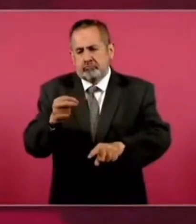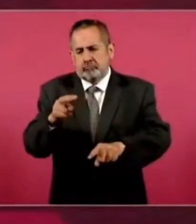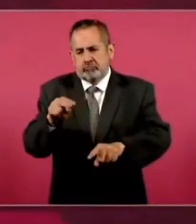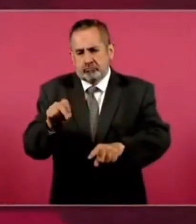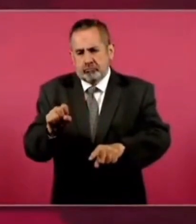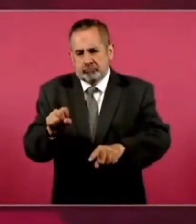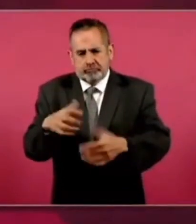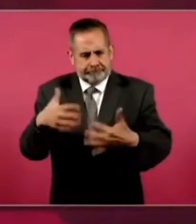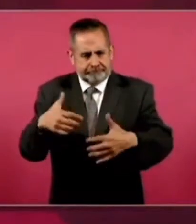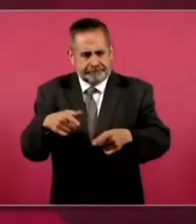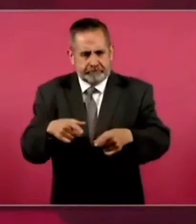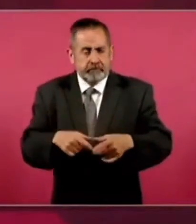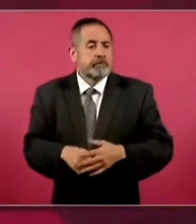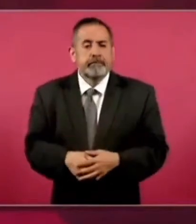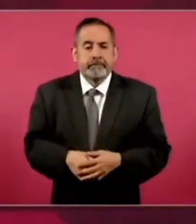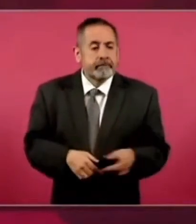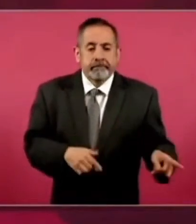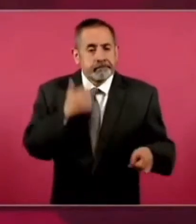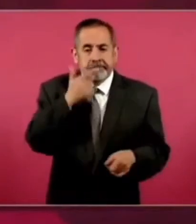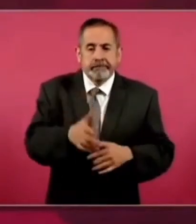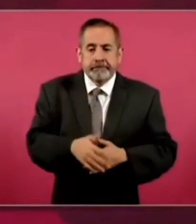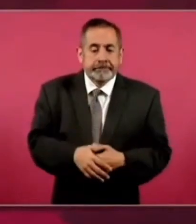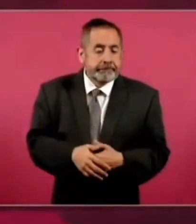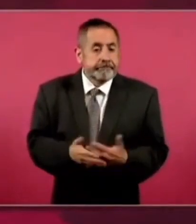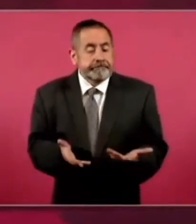no se puede sobre